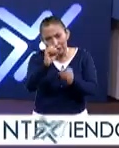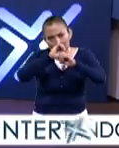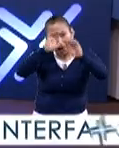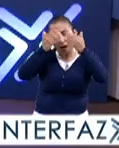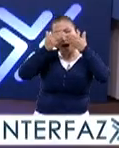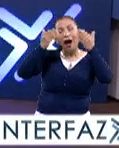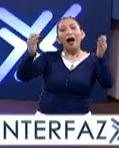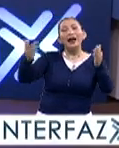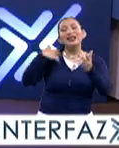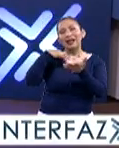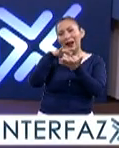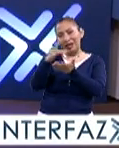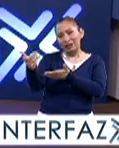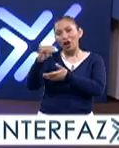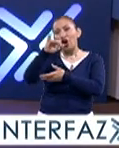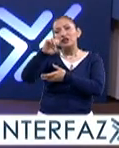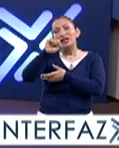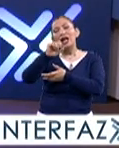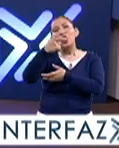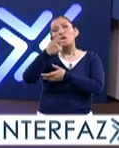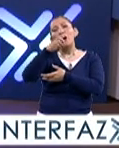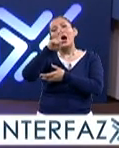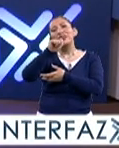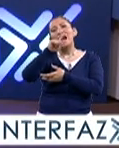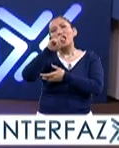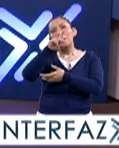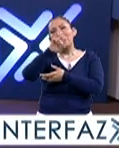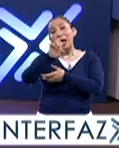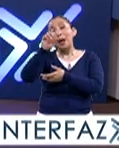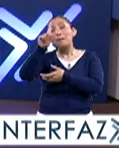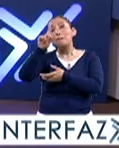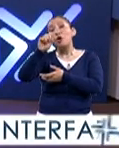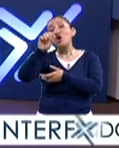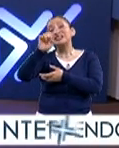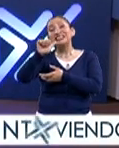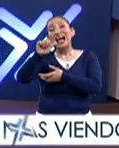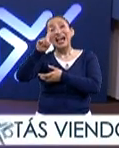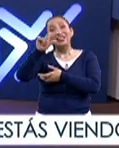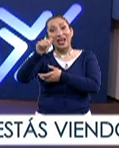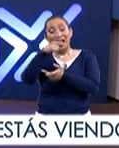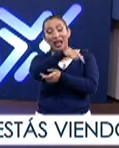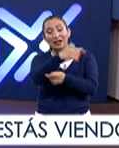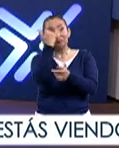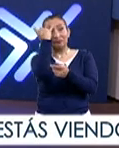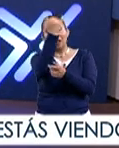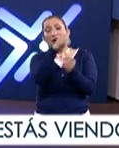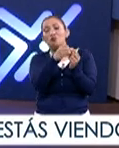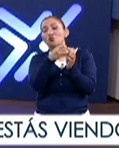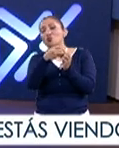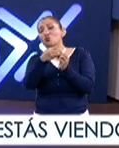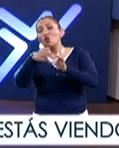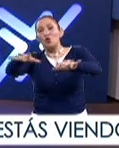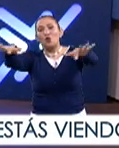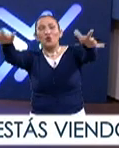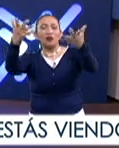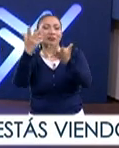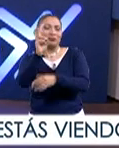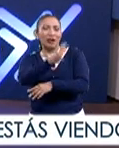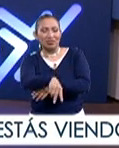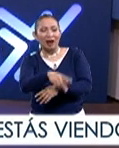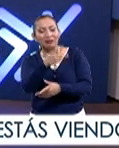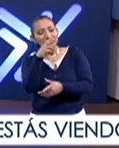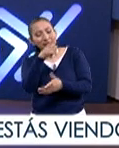nosotros y pues también agradecerle a José Guadalupe Posadas el haber, ¿no?, existido y habernos permitido conocer esta otra realidad